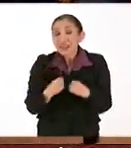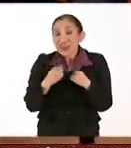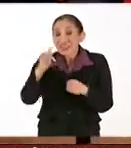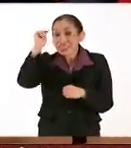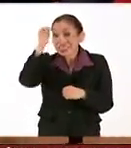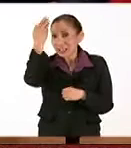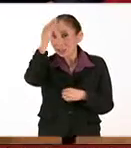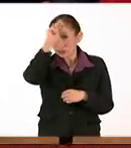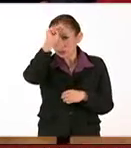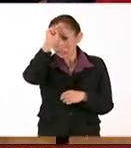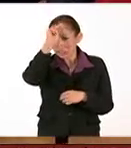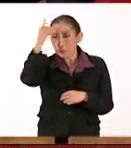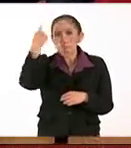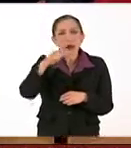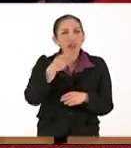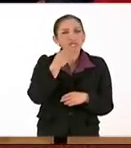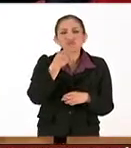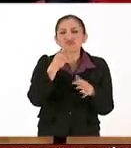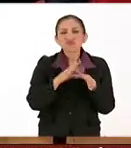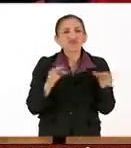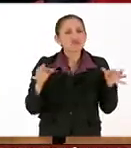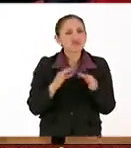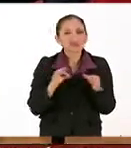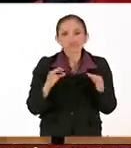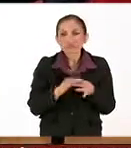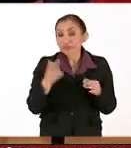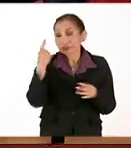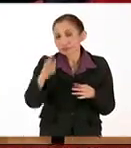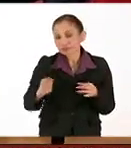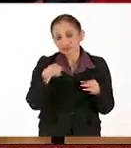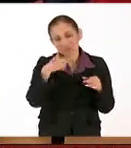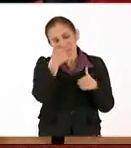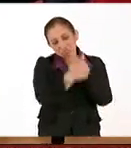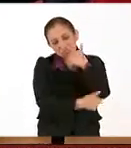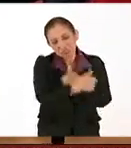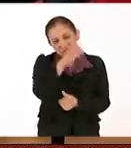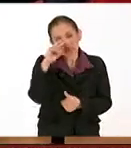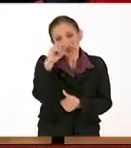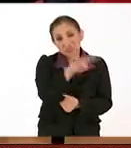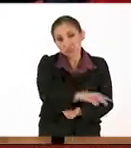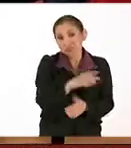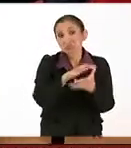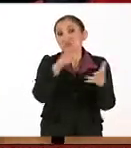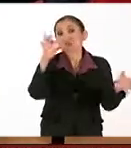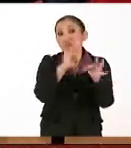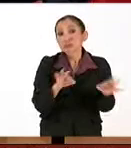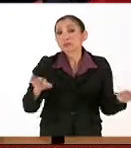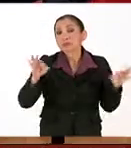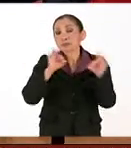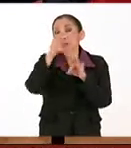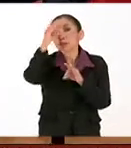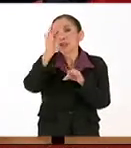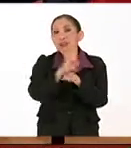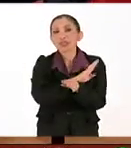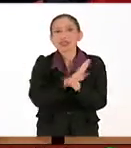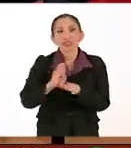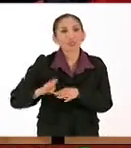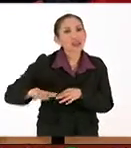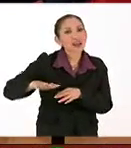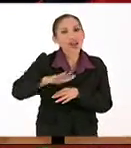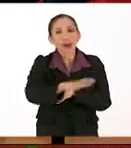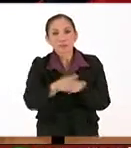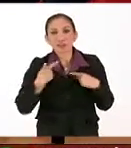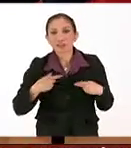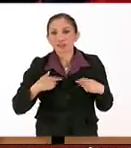TEC de Monterrey, para hablarnos de una disciplina que tiene una gran importancia para el bienestar de